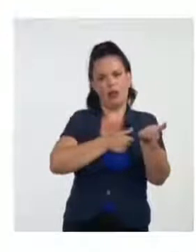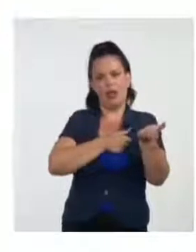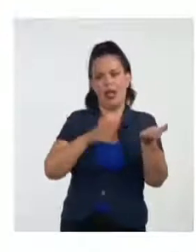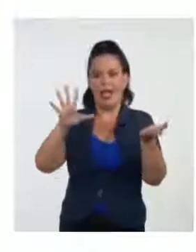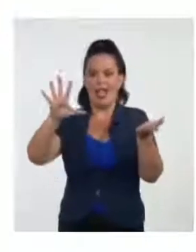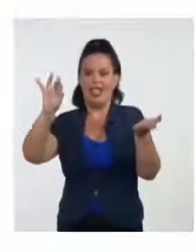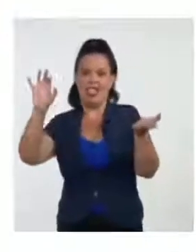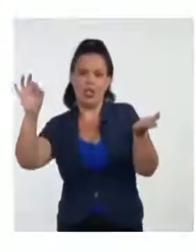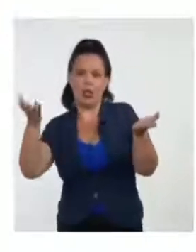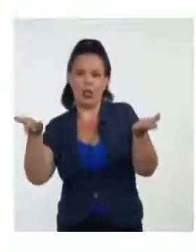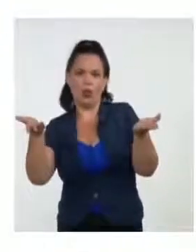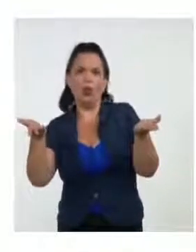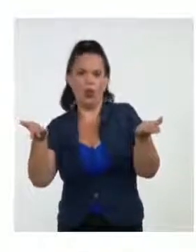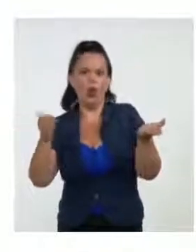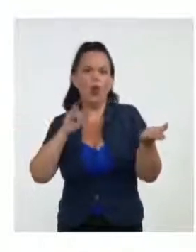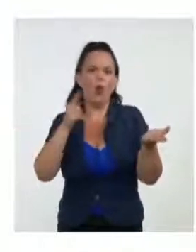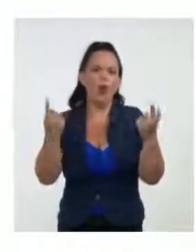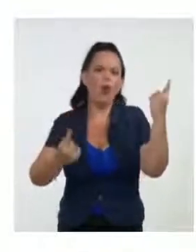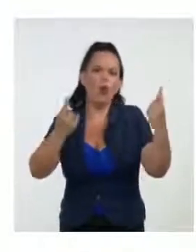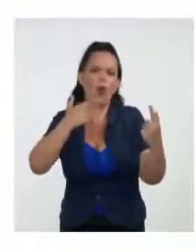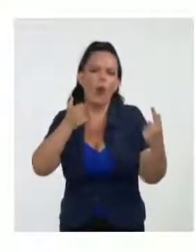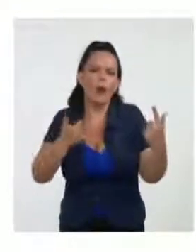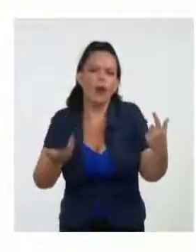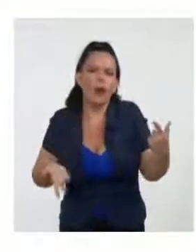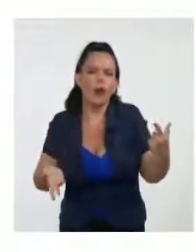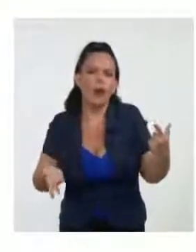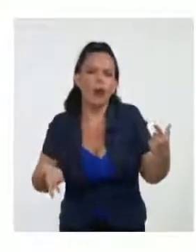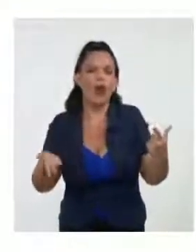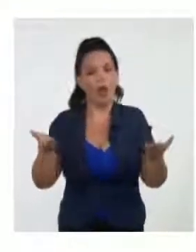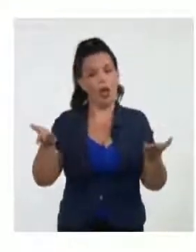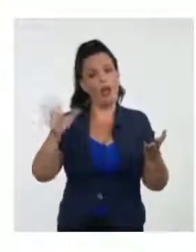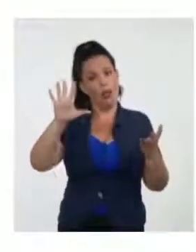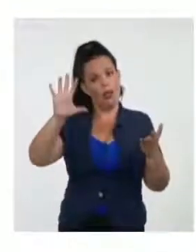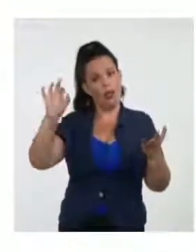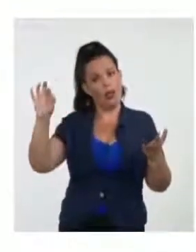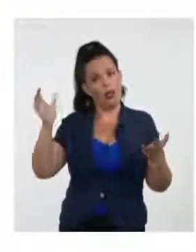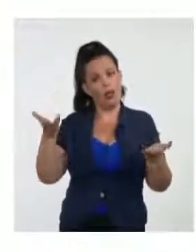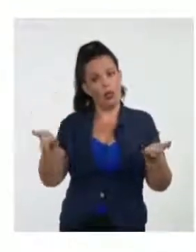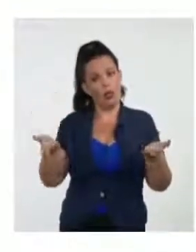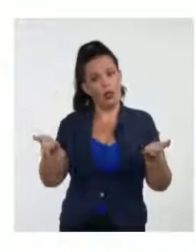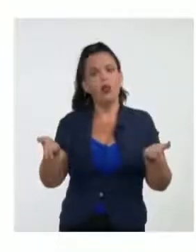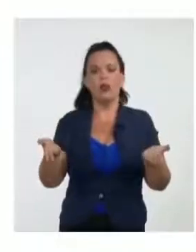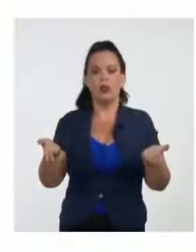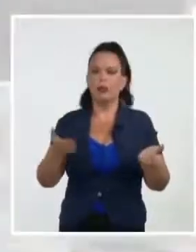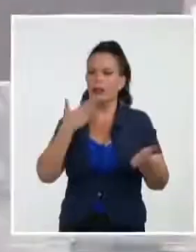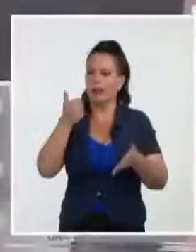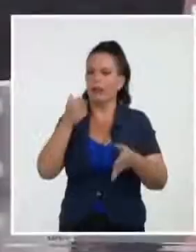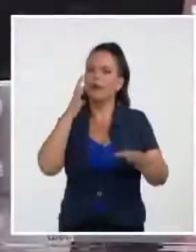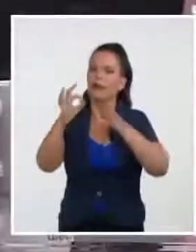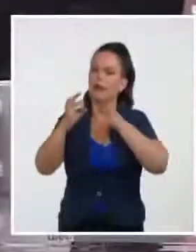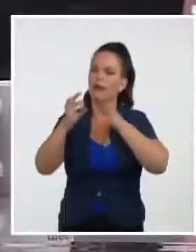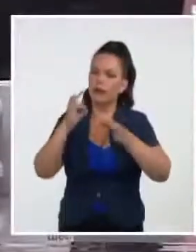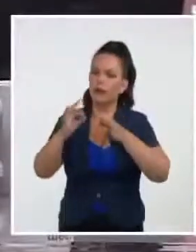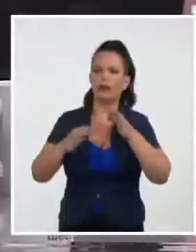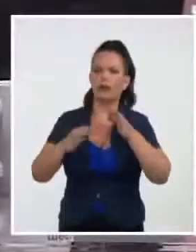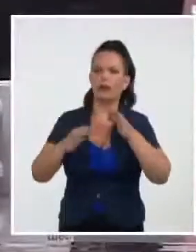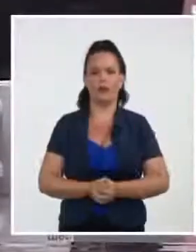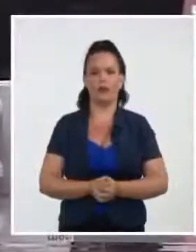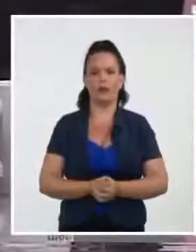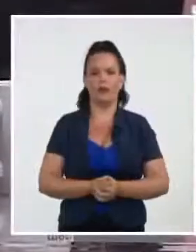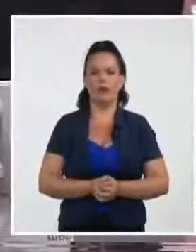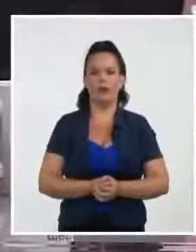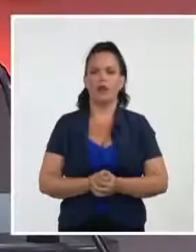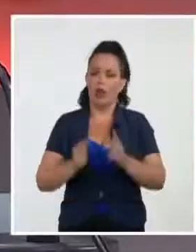previsión positiva, ¿no? Exactamente, es una posición alentadora. Pero depende de que se cumplan los requisitos. A ver,